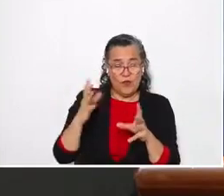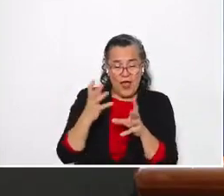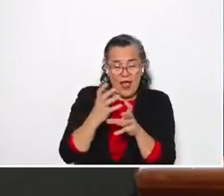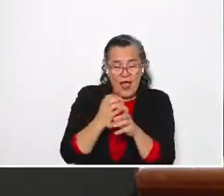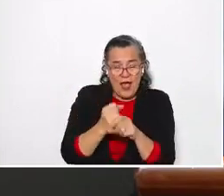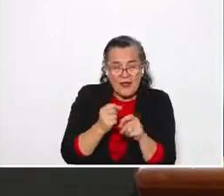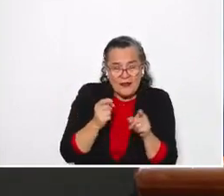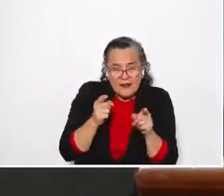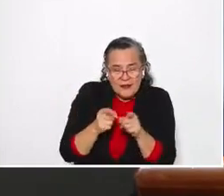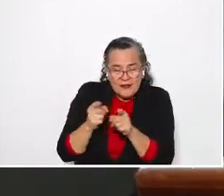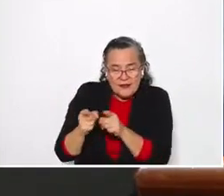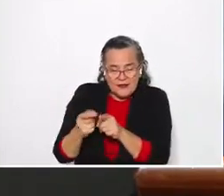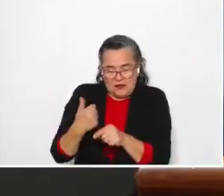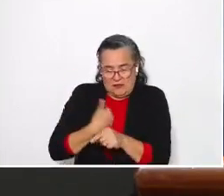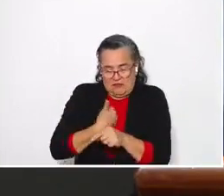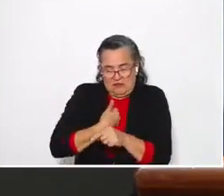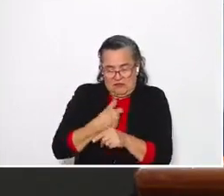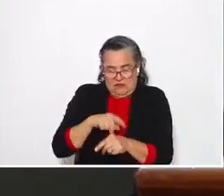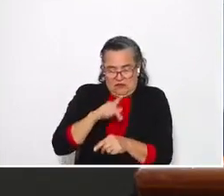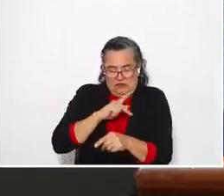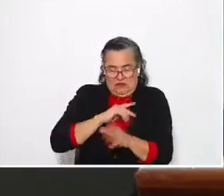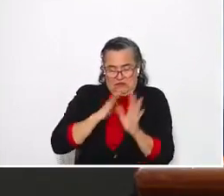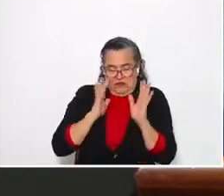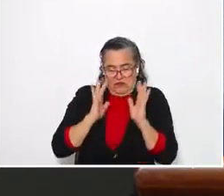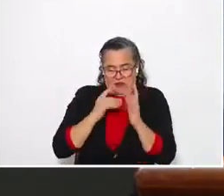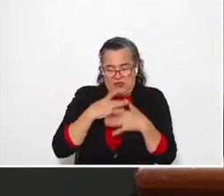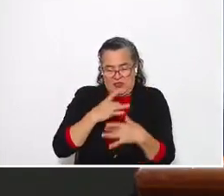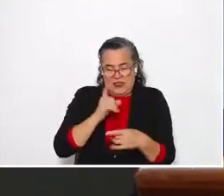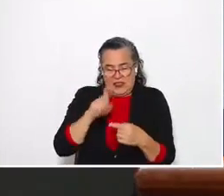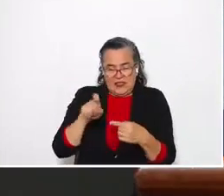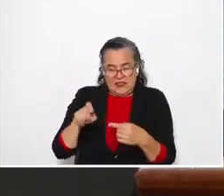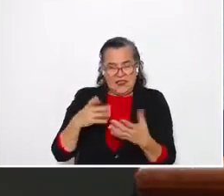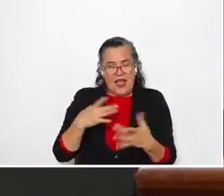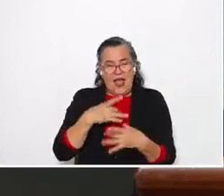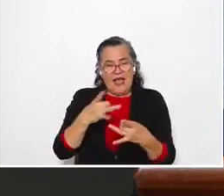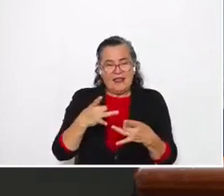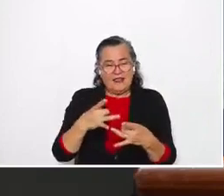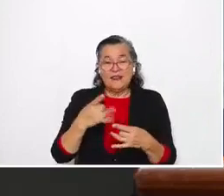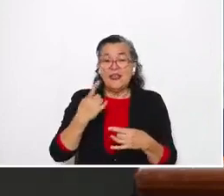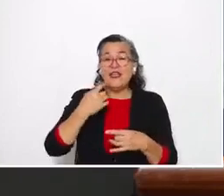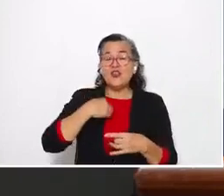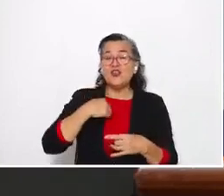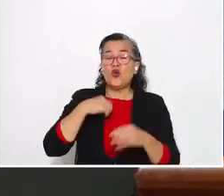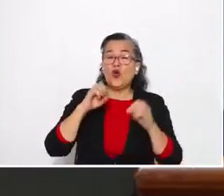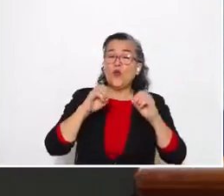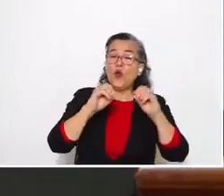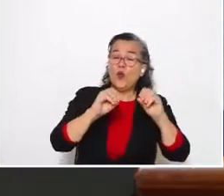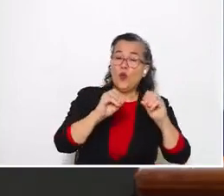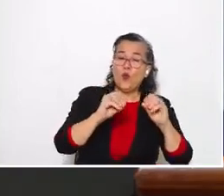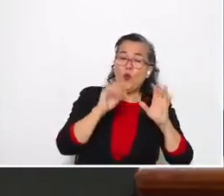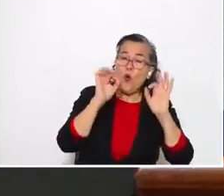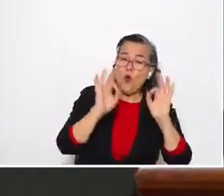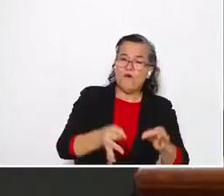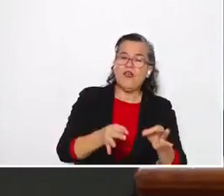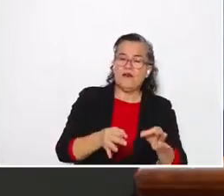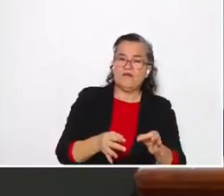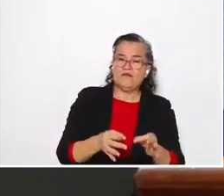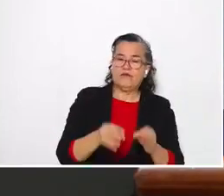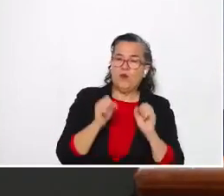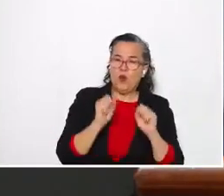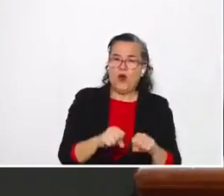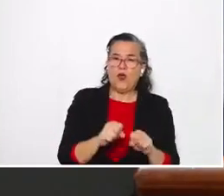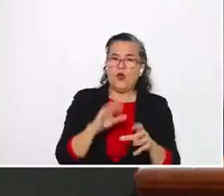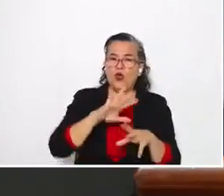síntesis de acuerdo con sus necesidades e intereses, y como educadora puedo confirmar que